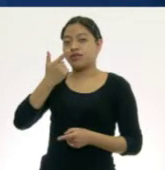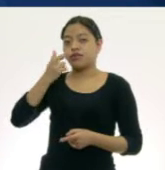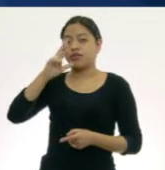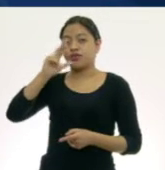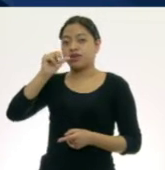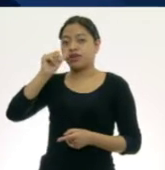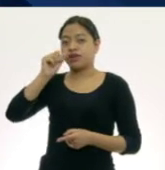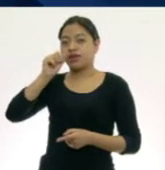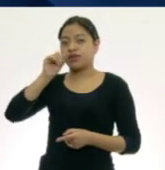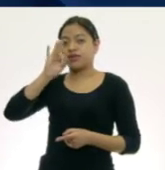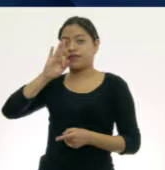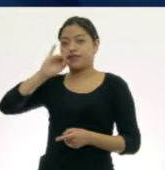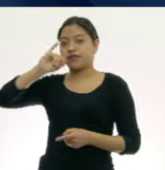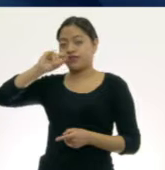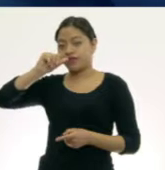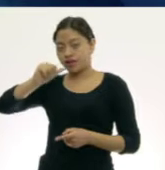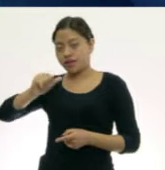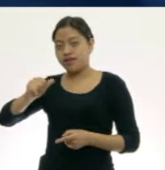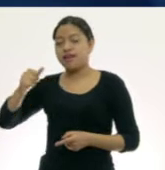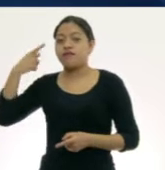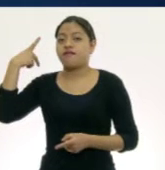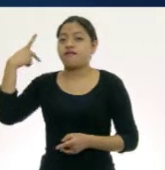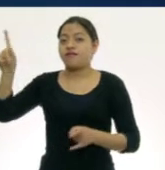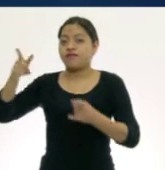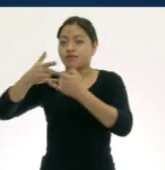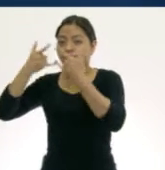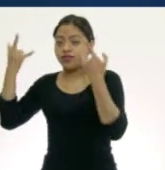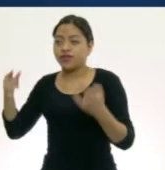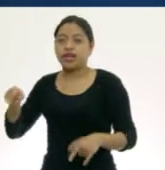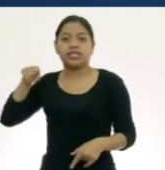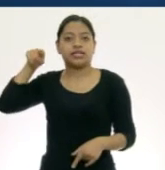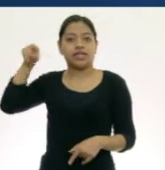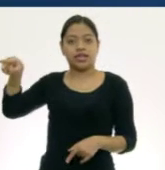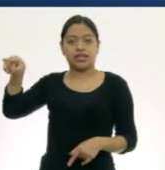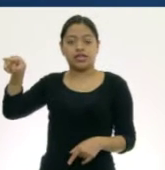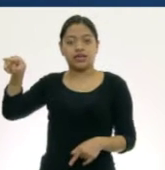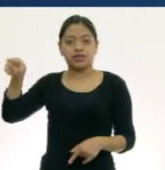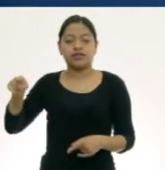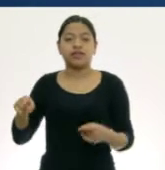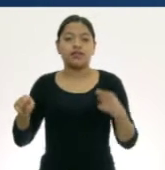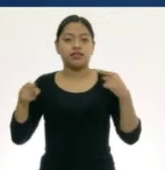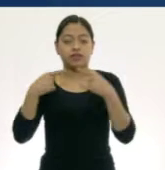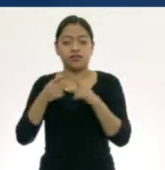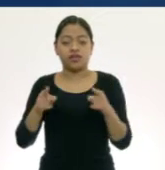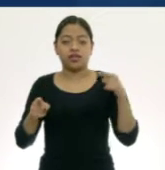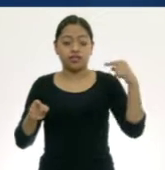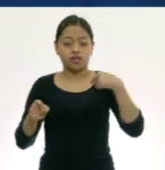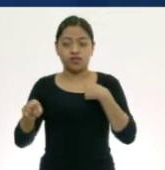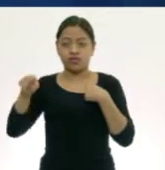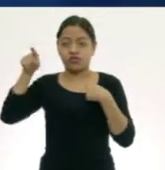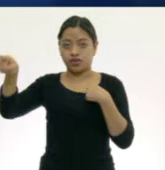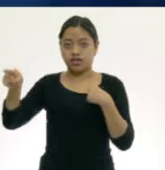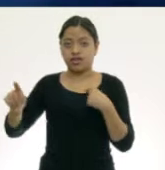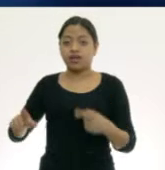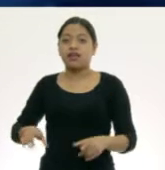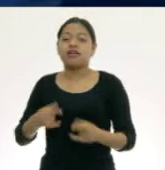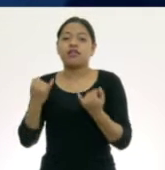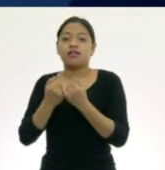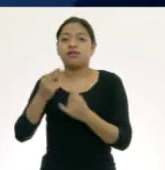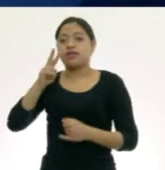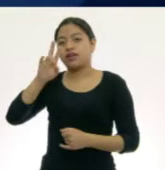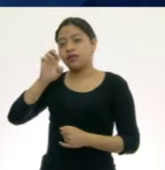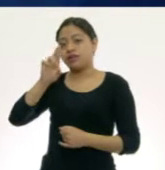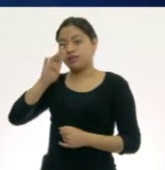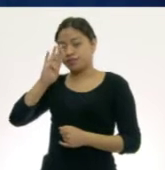autobiografía, primera persona. Comprueba además la concordancia con el verbo. Él nació, yo